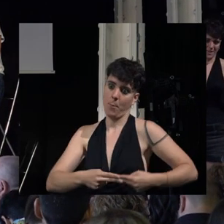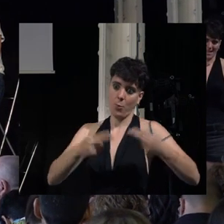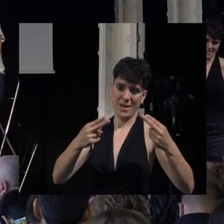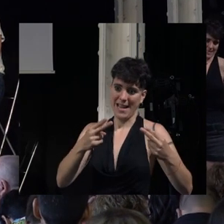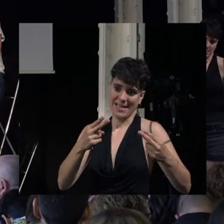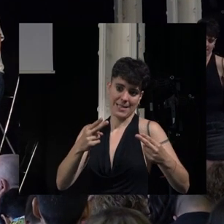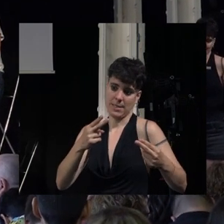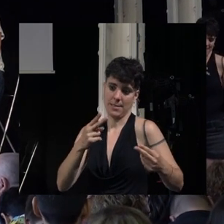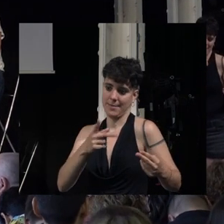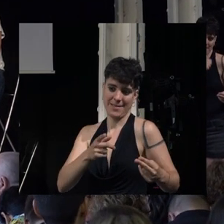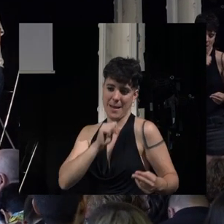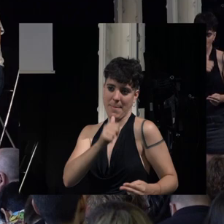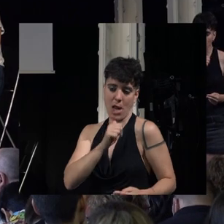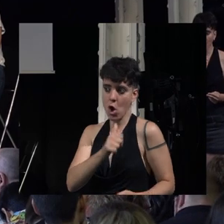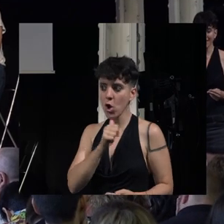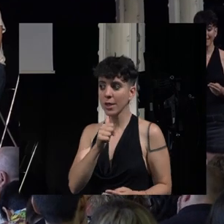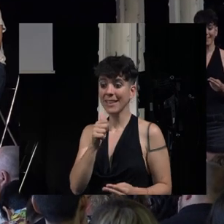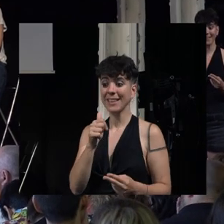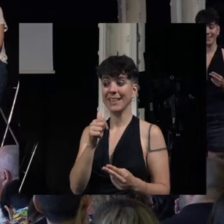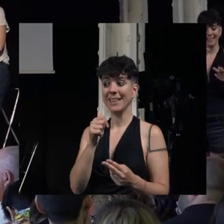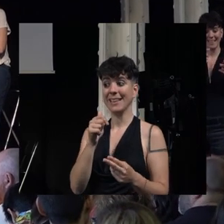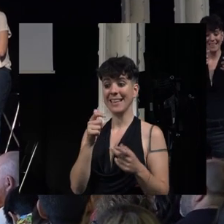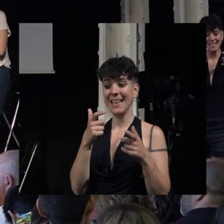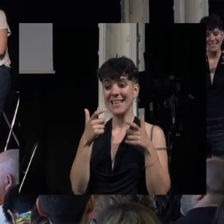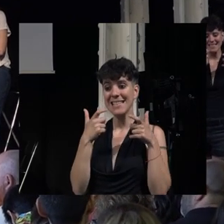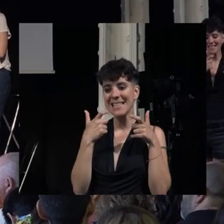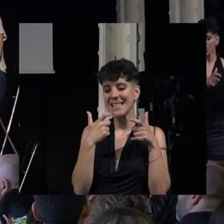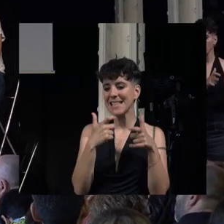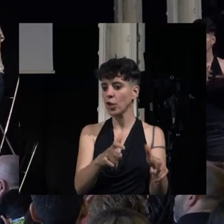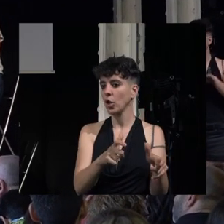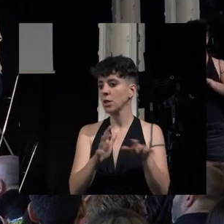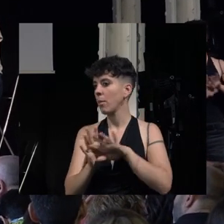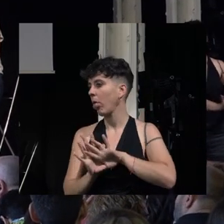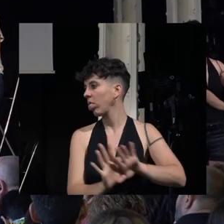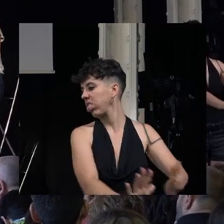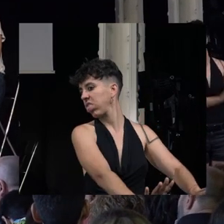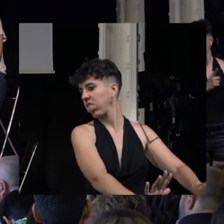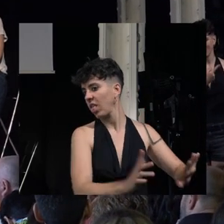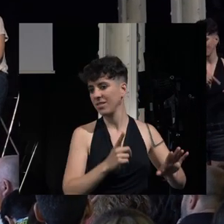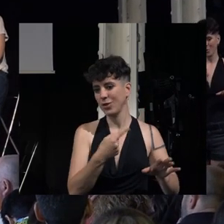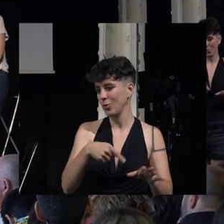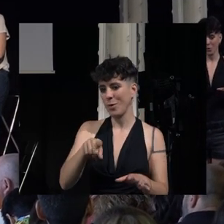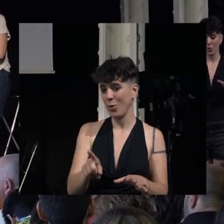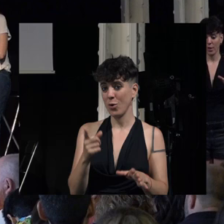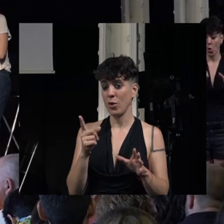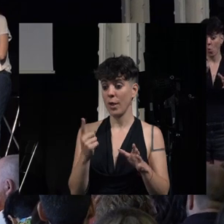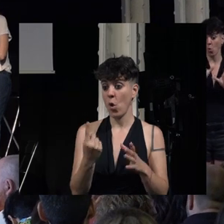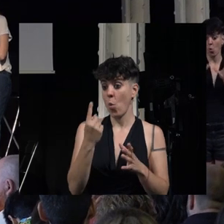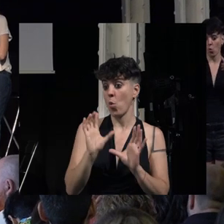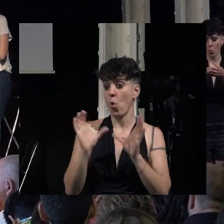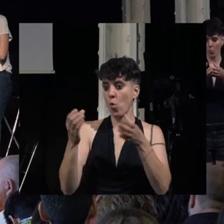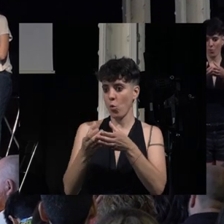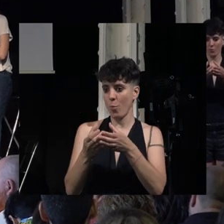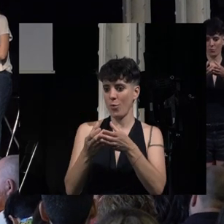es uno de los sectores más abandonados y uno de los grupos que incluso dentro de la